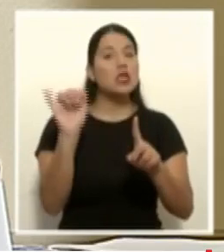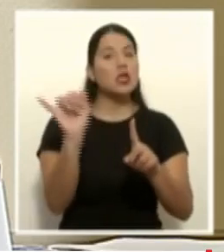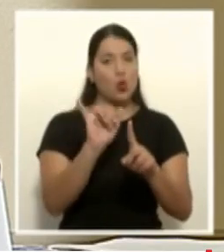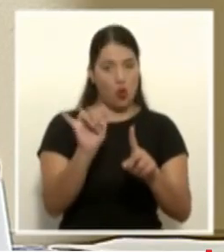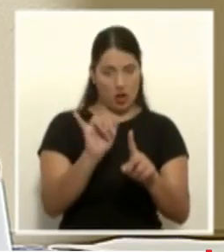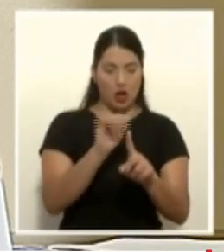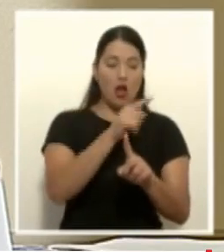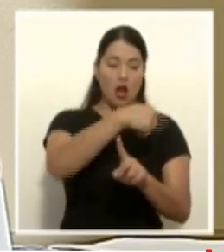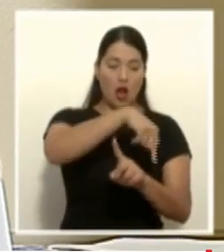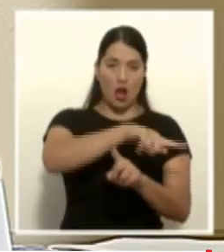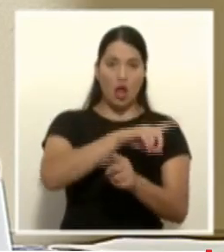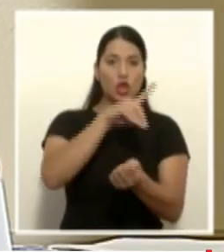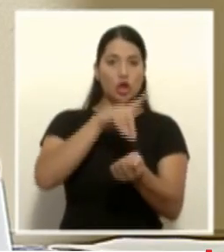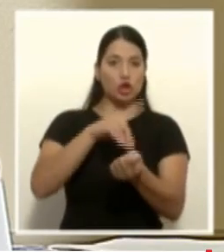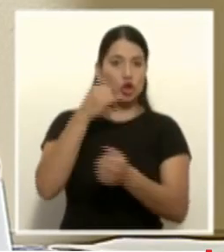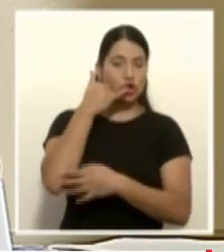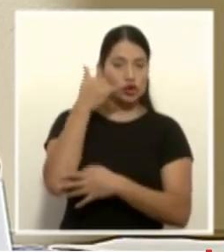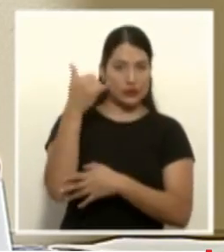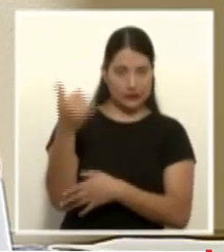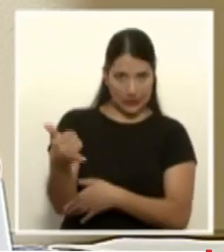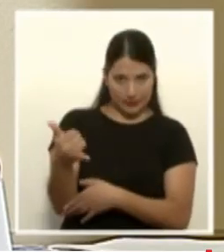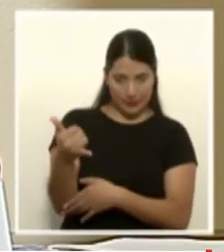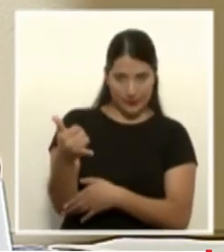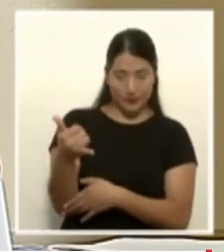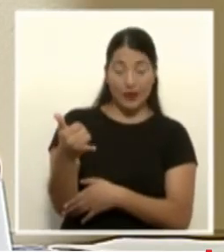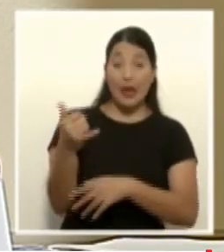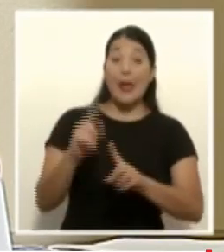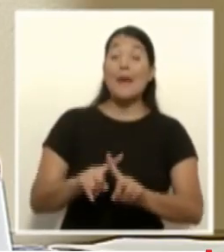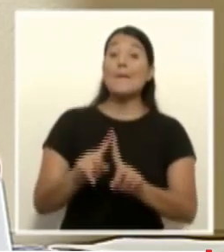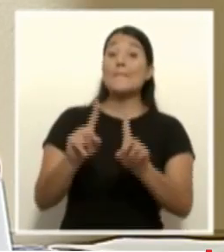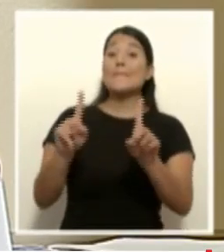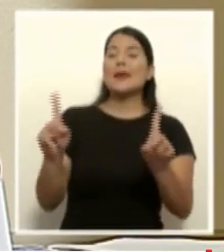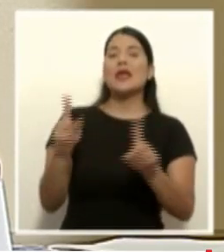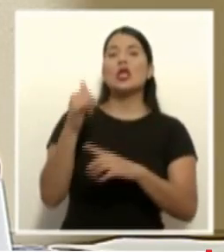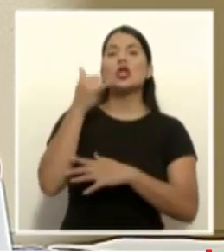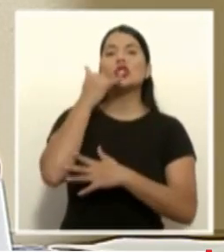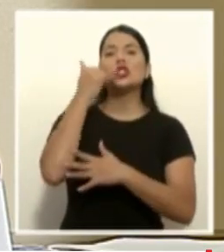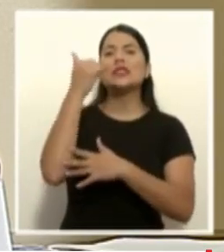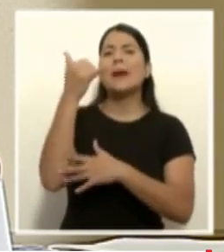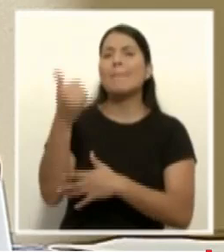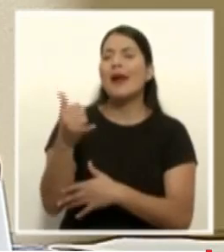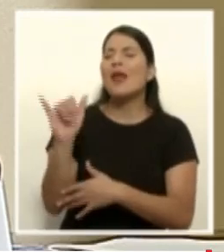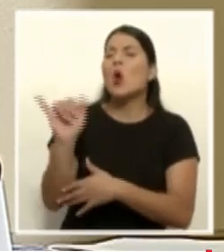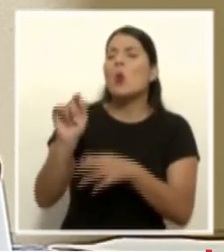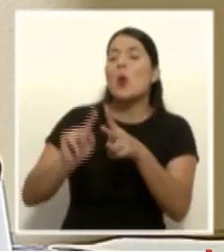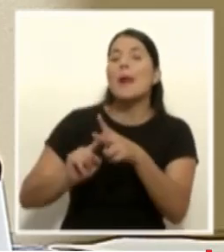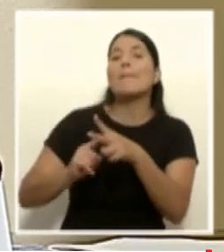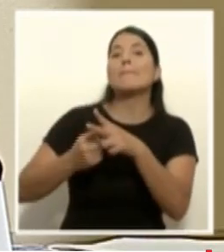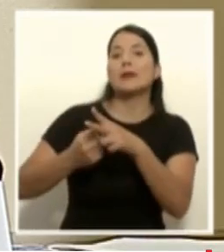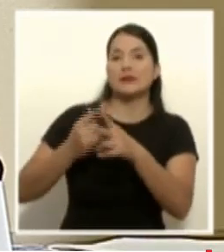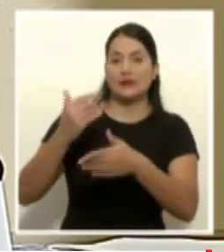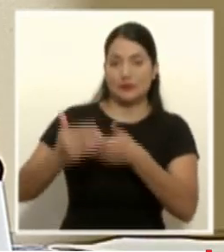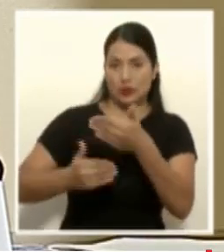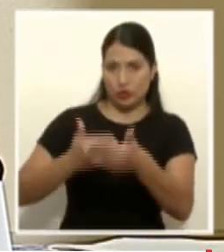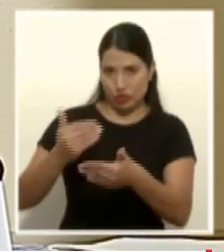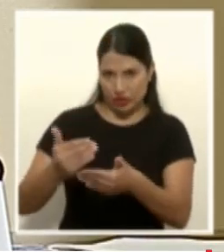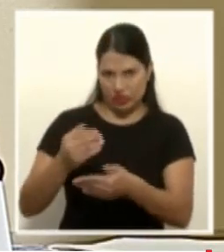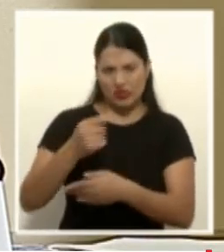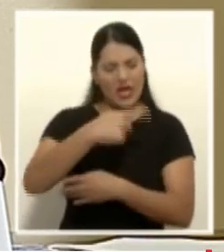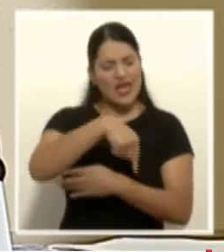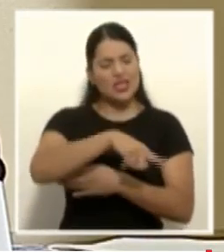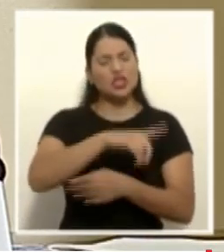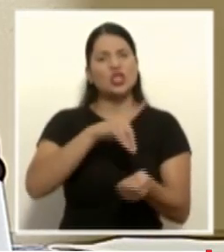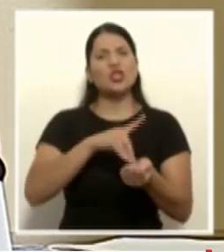los médicos de familia del CENDEIS, pero esto es como una llamada introductoria. Esos médicos van a hacer una evaluación